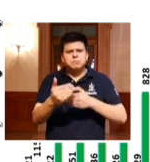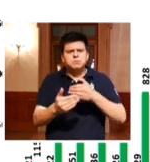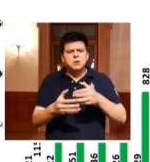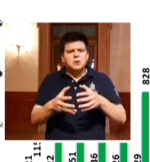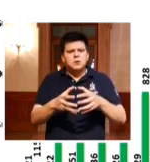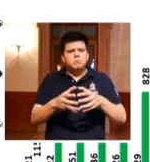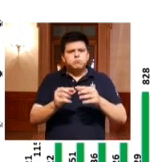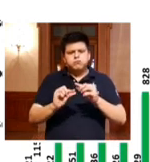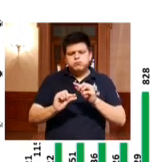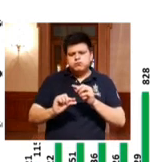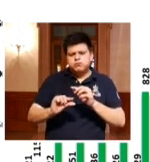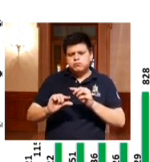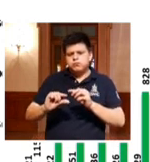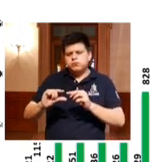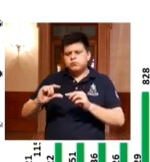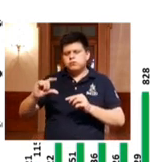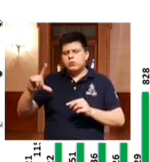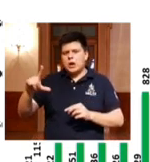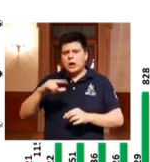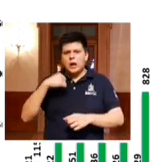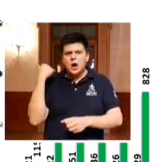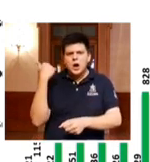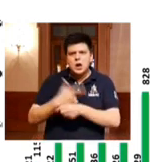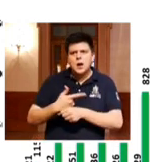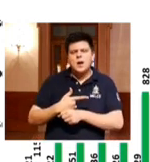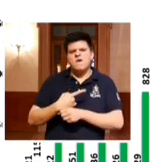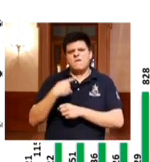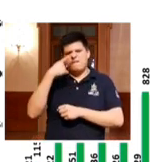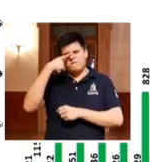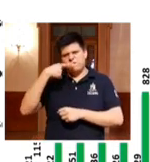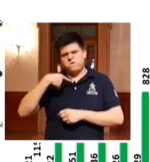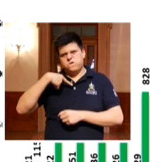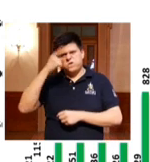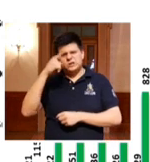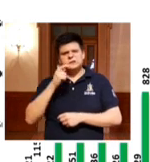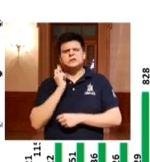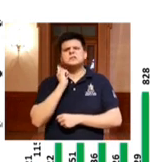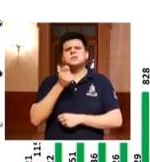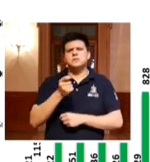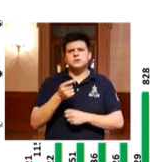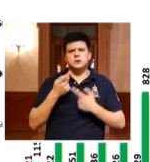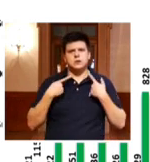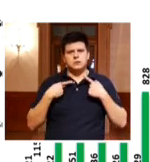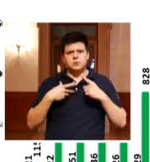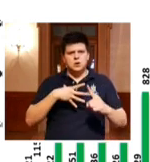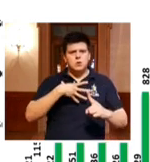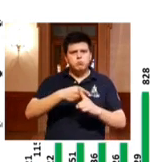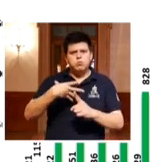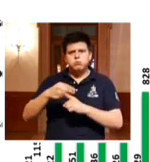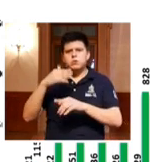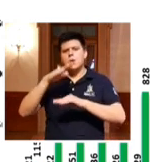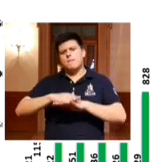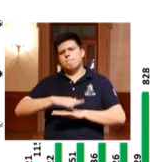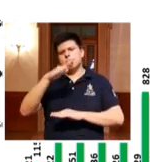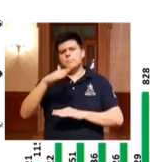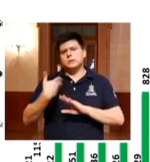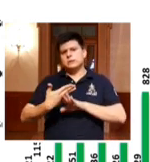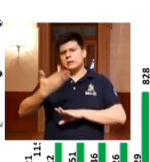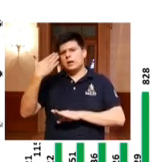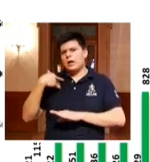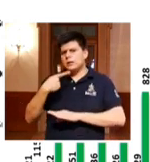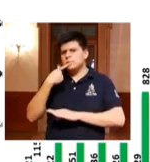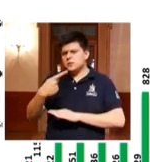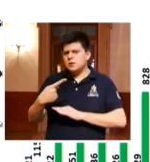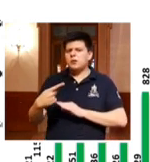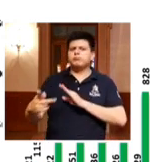más evidentes y más fácil de distinguir. Eso es porque el número de casos cada vez es mayor. Como les comentaba también